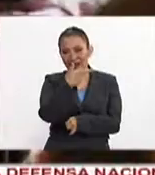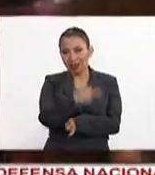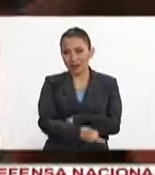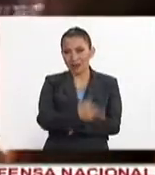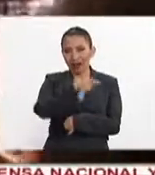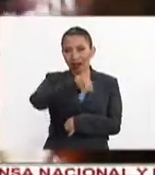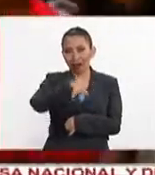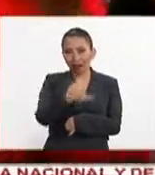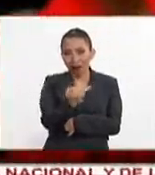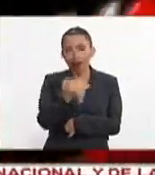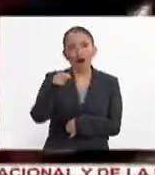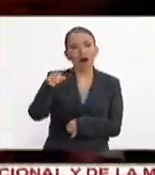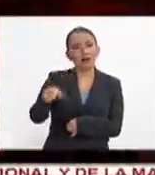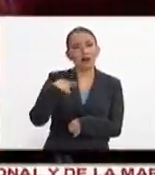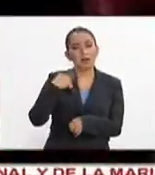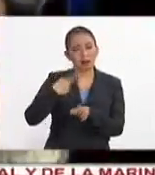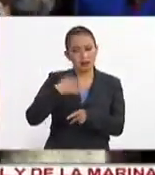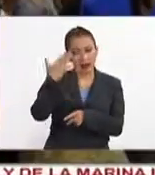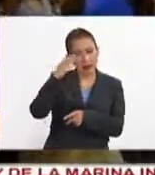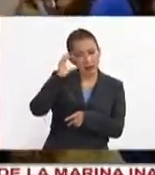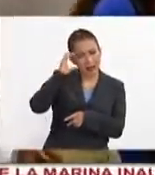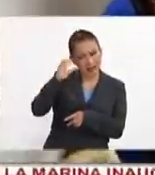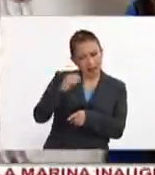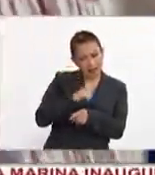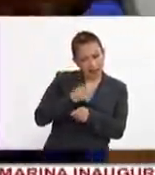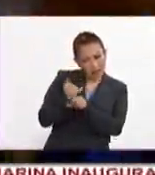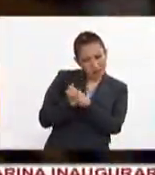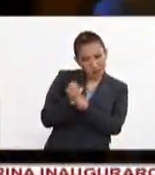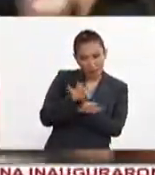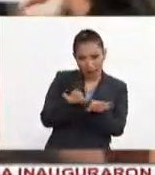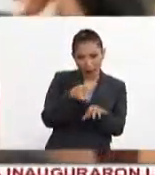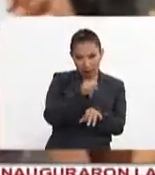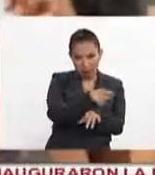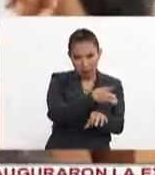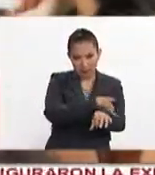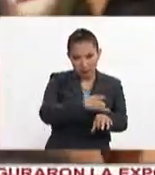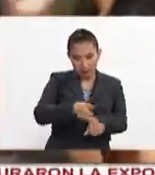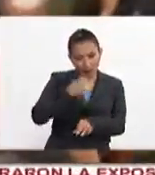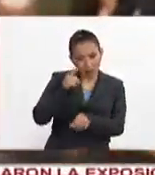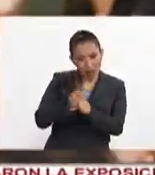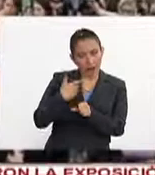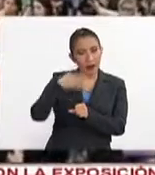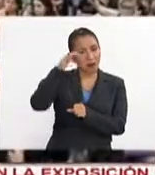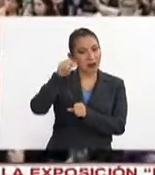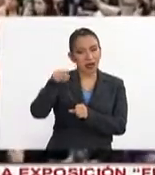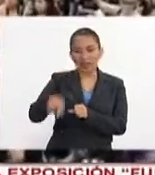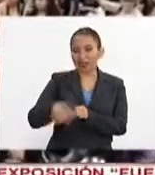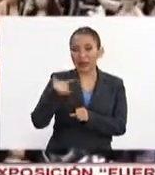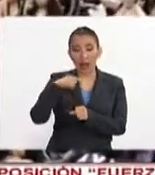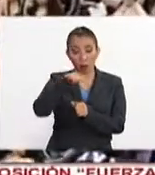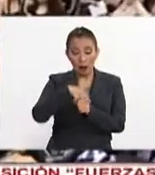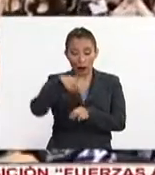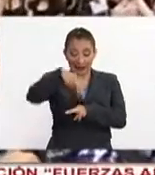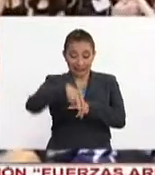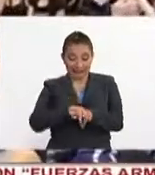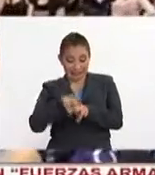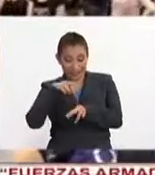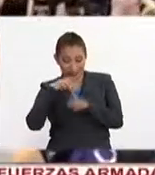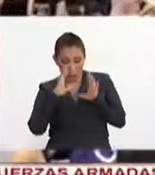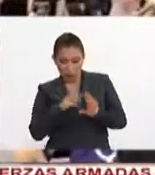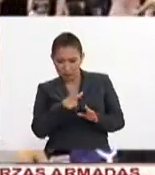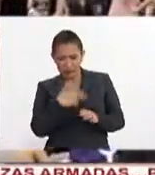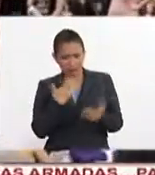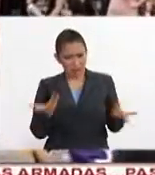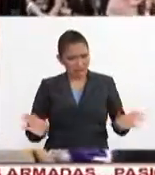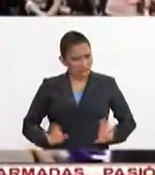Procuraduría de la Ciudad de México. Especialistas en criminalística que trabajaron con los familiares de la joven coincidieron en que la posición en la que fue encontrado el cuerpo